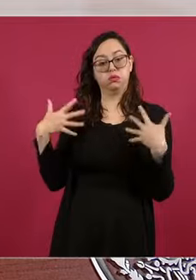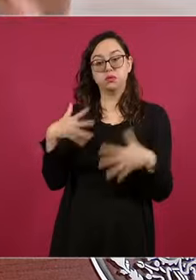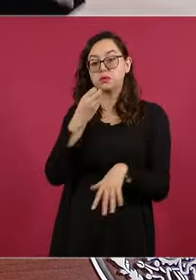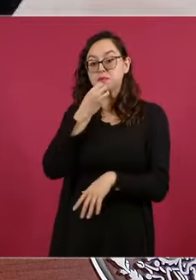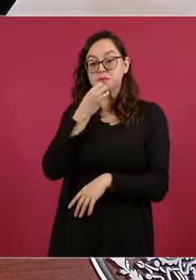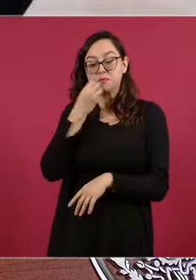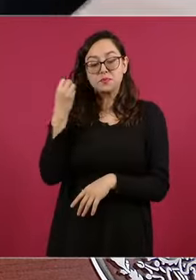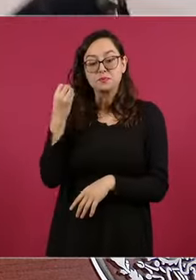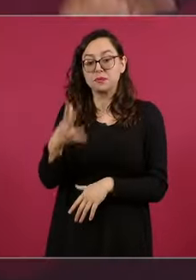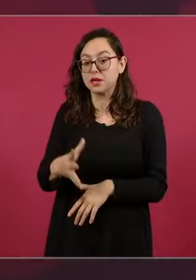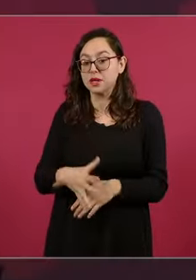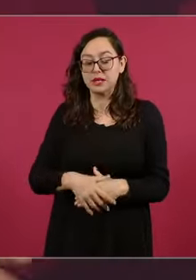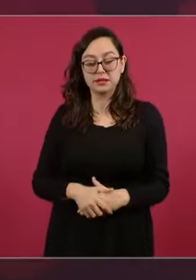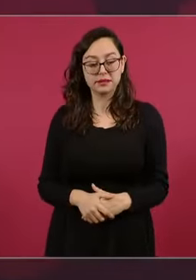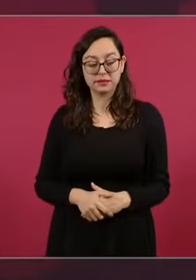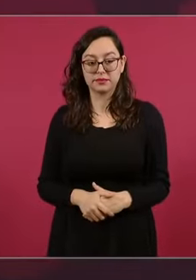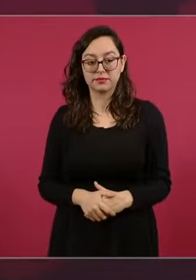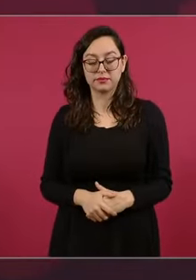porque se reconstruyó